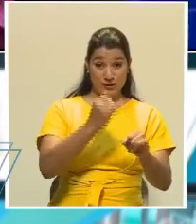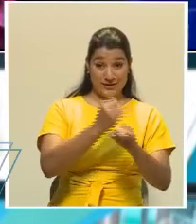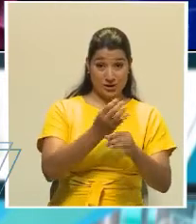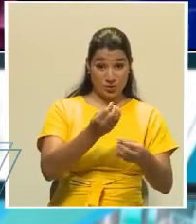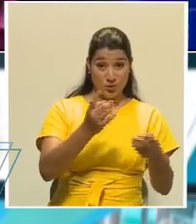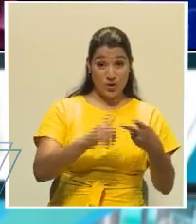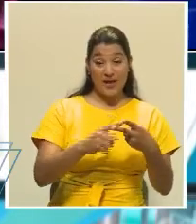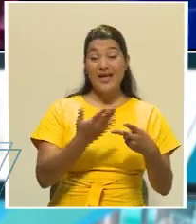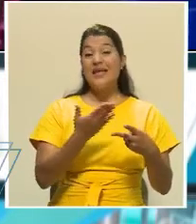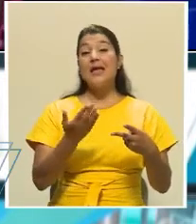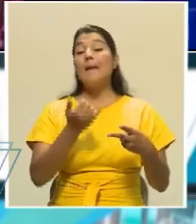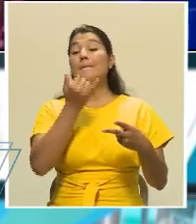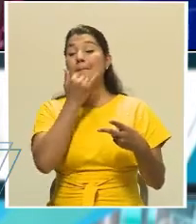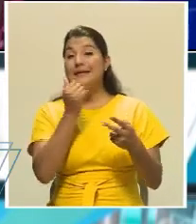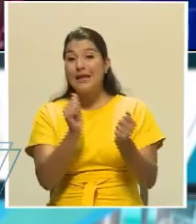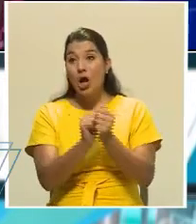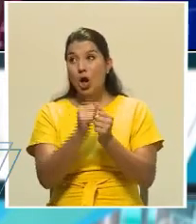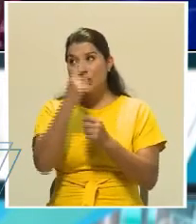con la elusión?